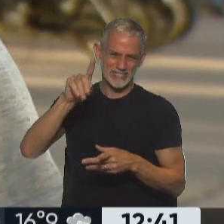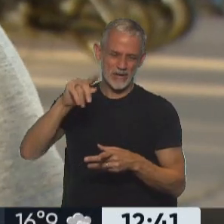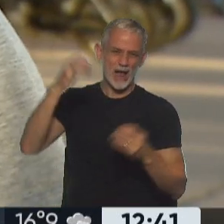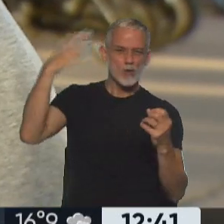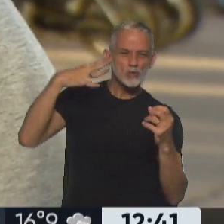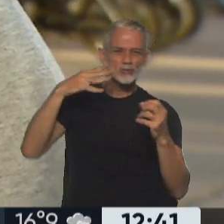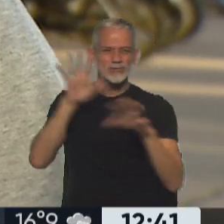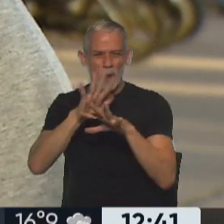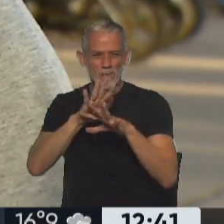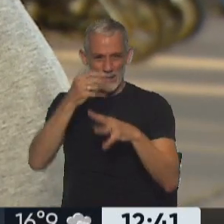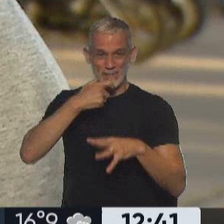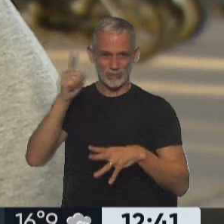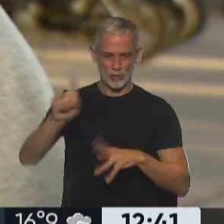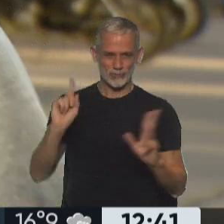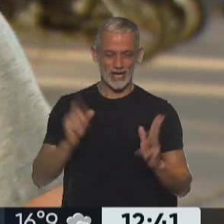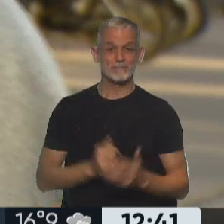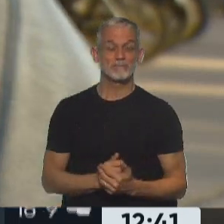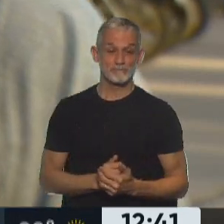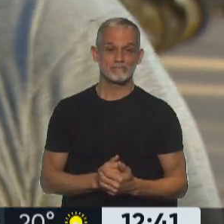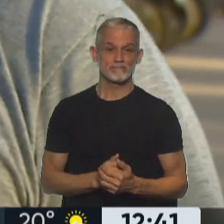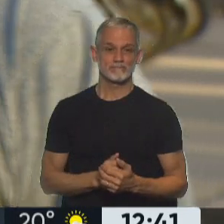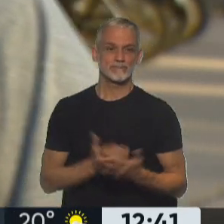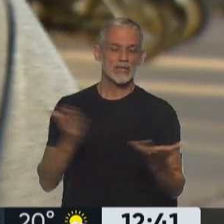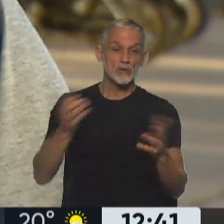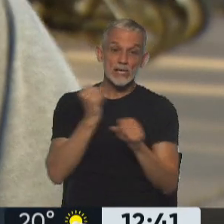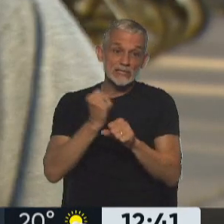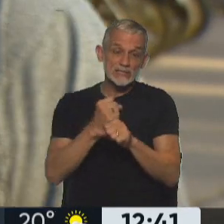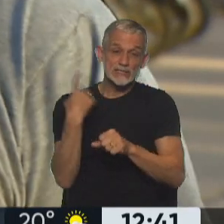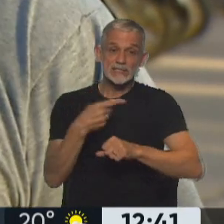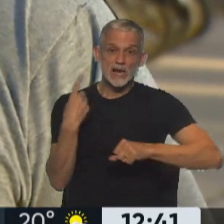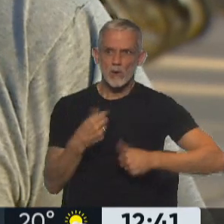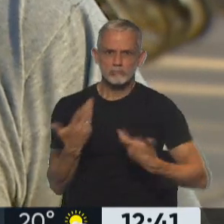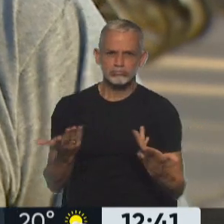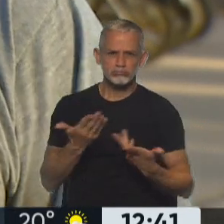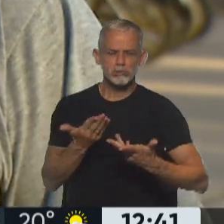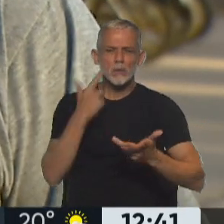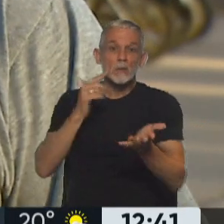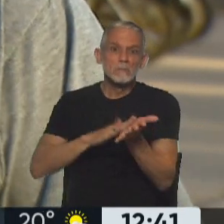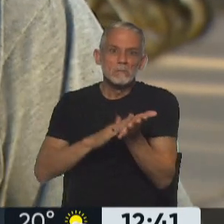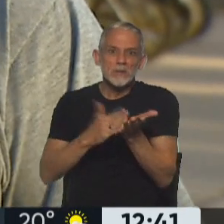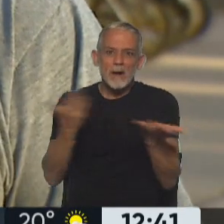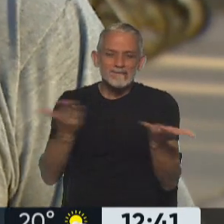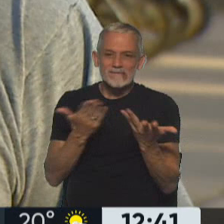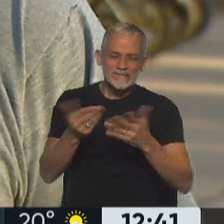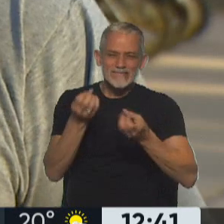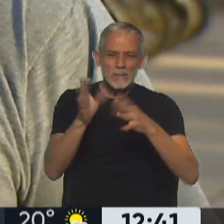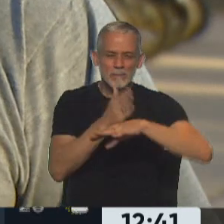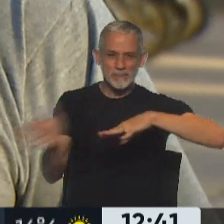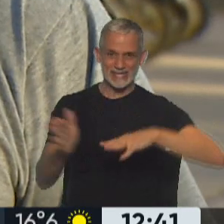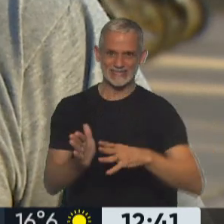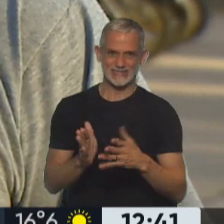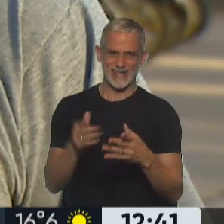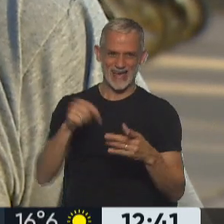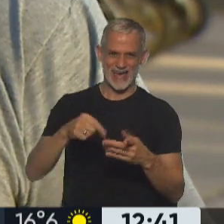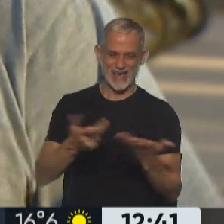Mendoza. Y bueno, es un trabajo súper experimental, existencialista.